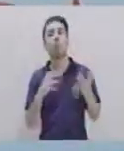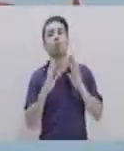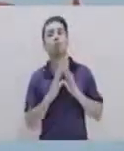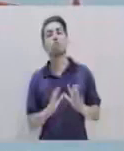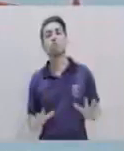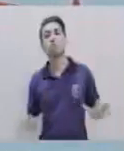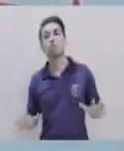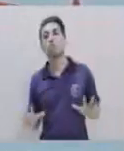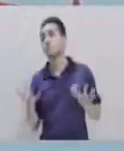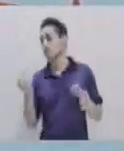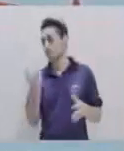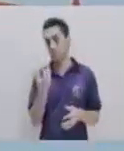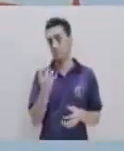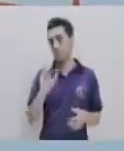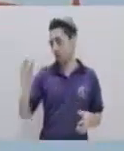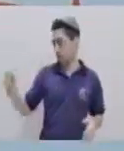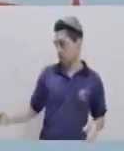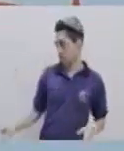respiramos.